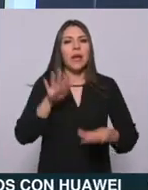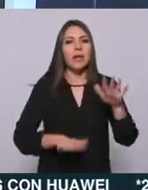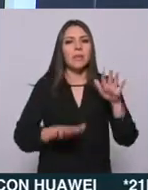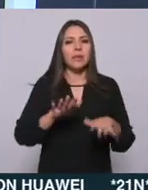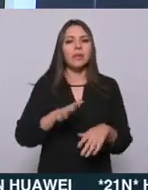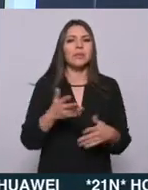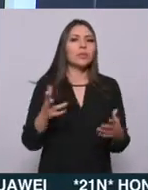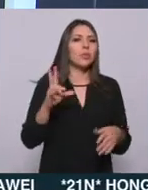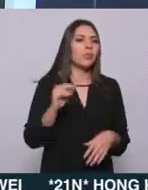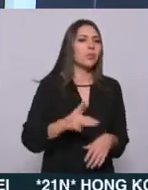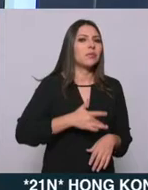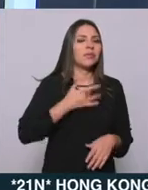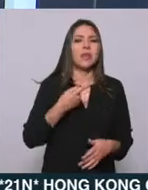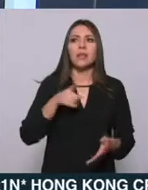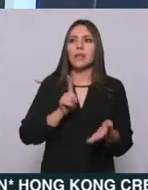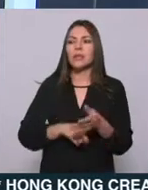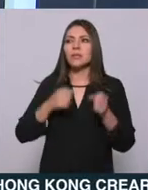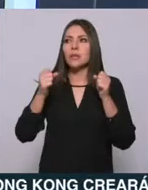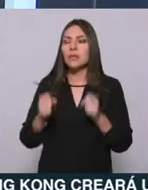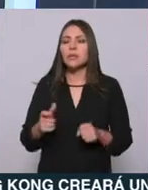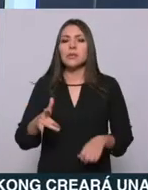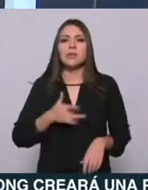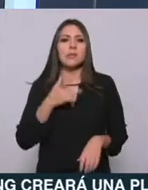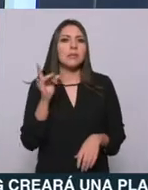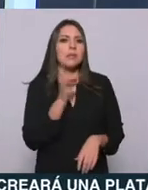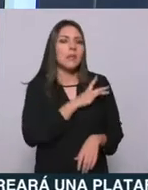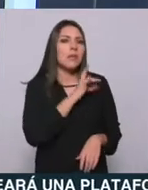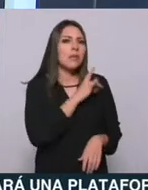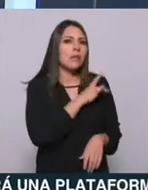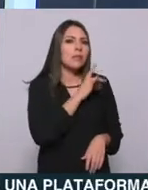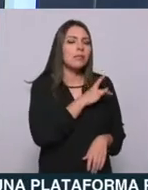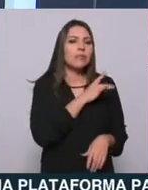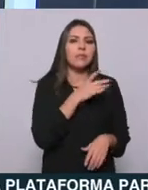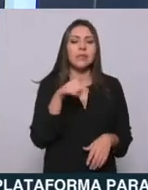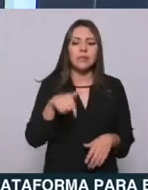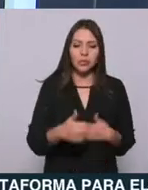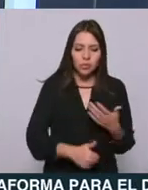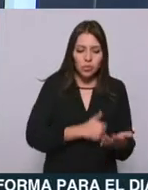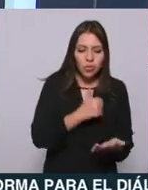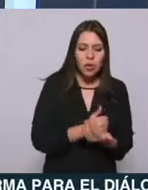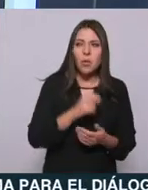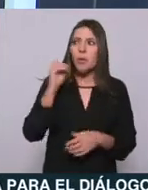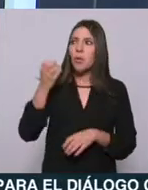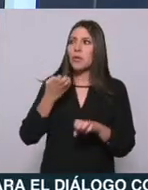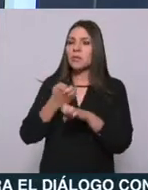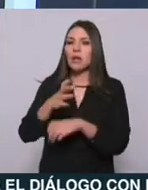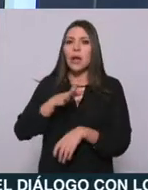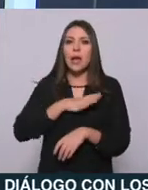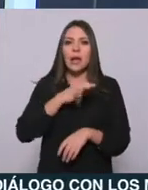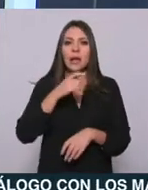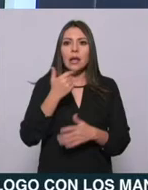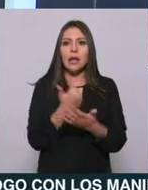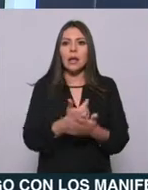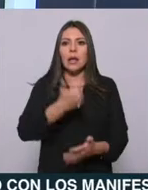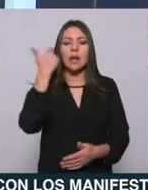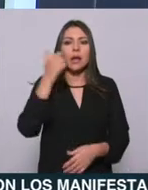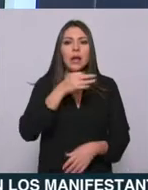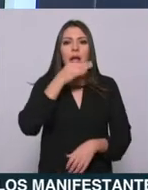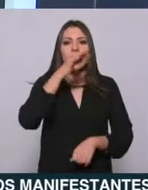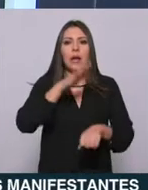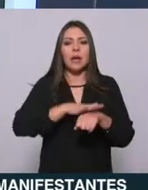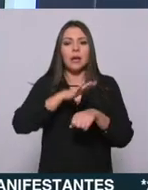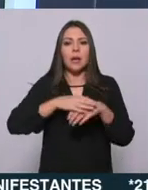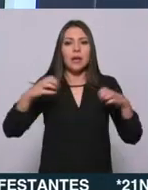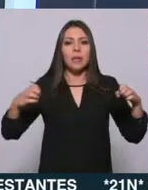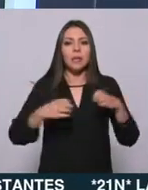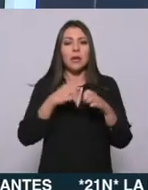más inseguridad y de miedo de saber que viven en una ciudad o en un estado que tiene una alerta de violencia de género porque las están matando todos los días. Claro,